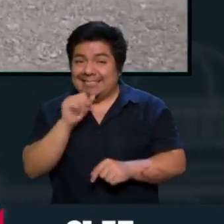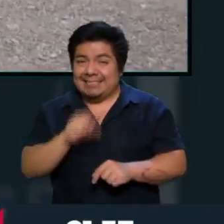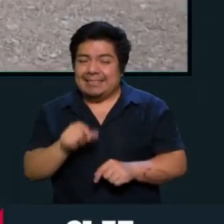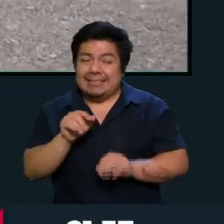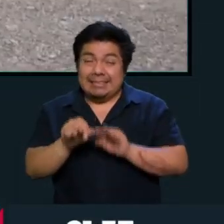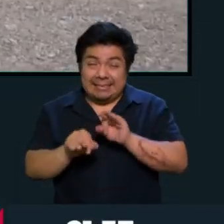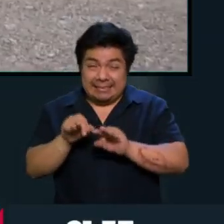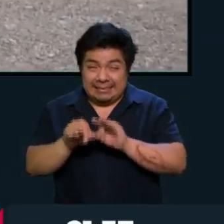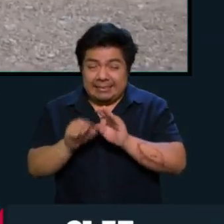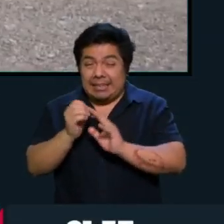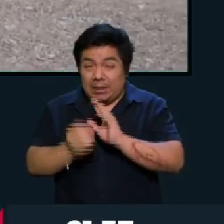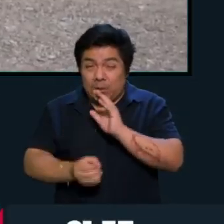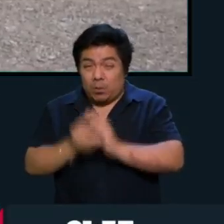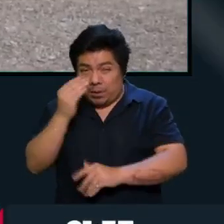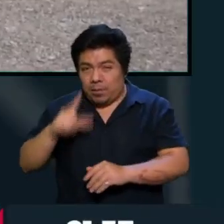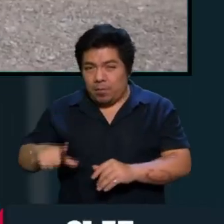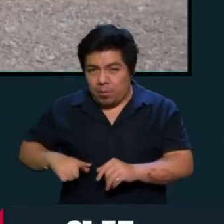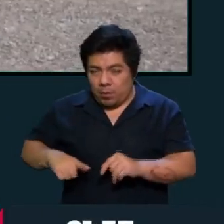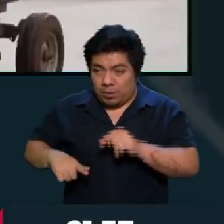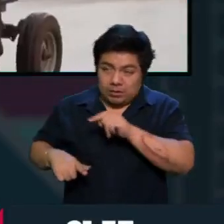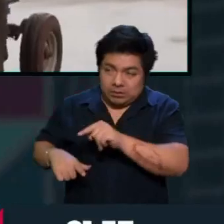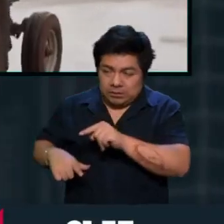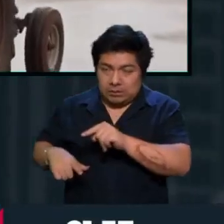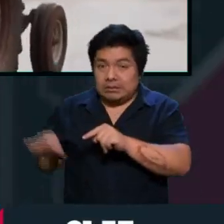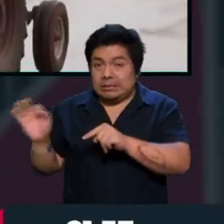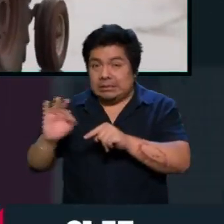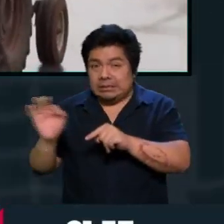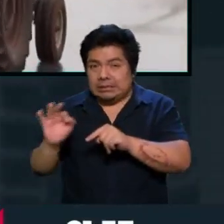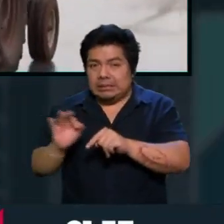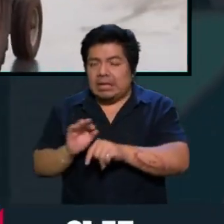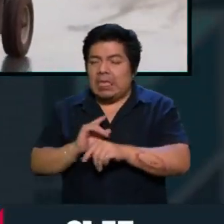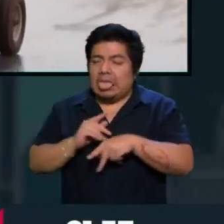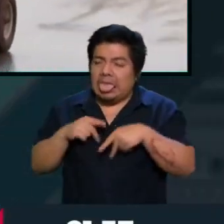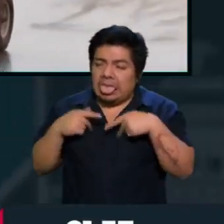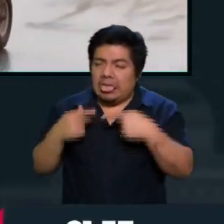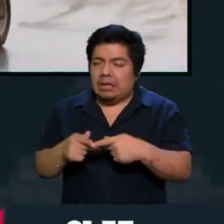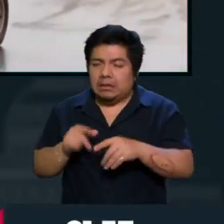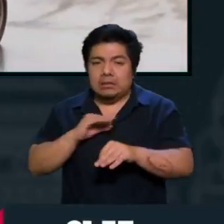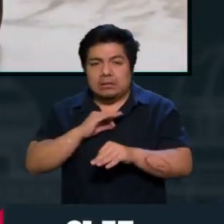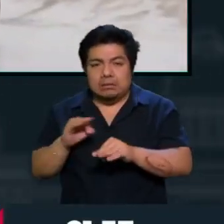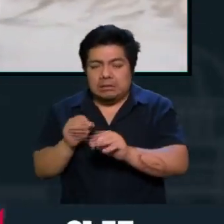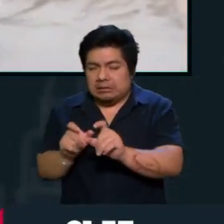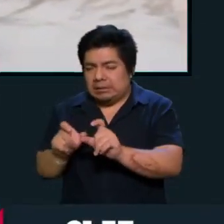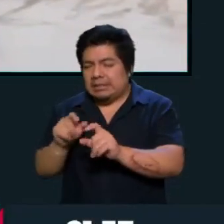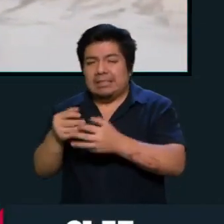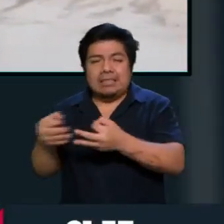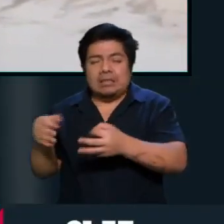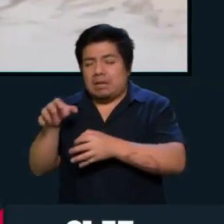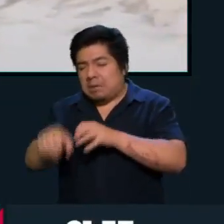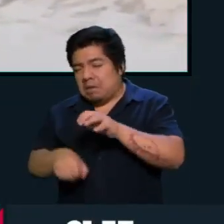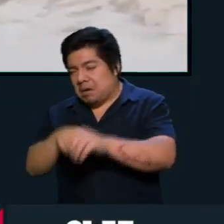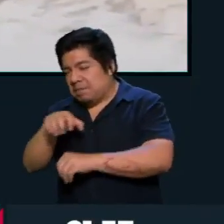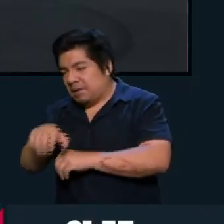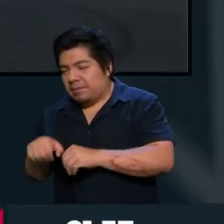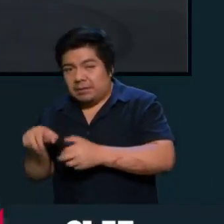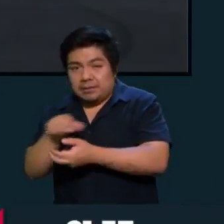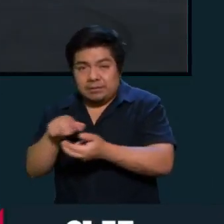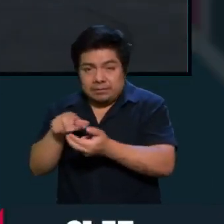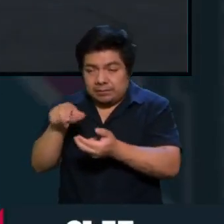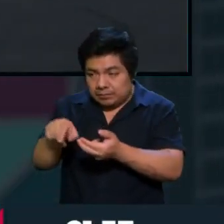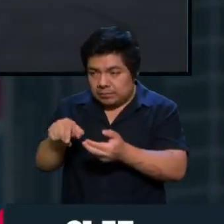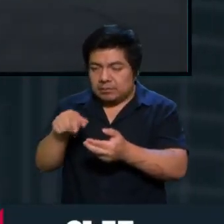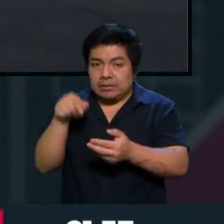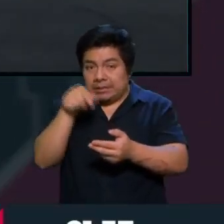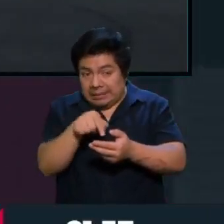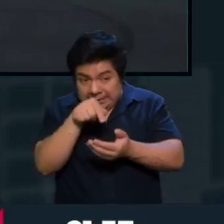de que el nuevo gobierno que emerja sea lo suficientemente débil para que le permita seguir anexando territorios. Eso en el plano regional. Y en el plano